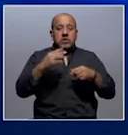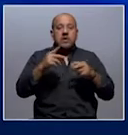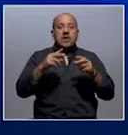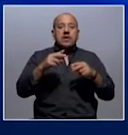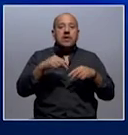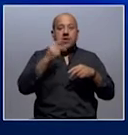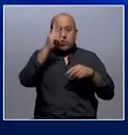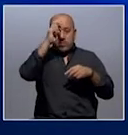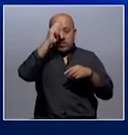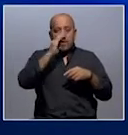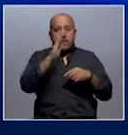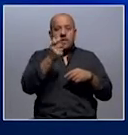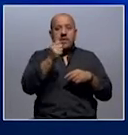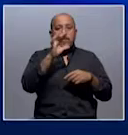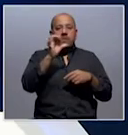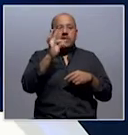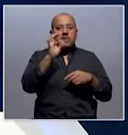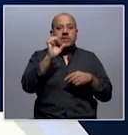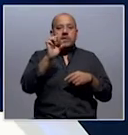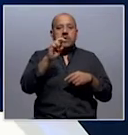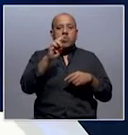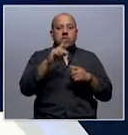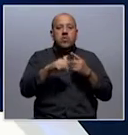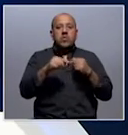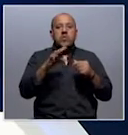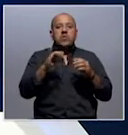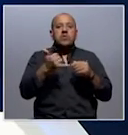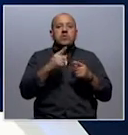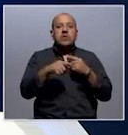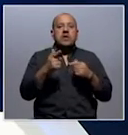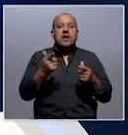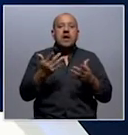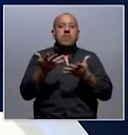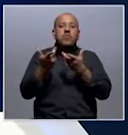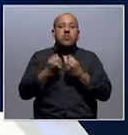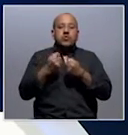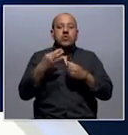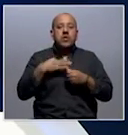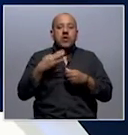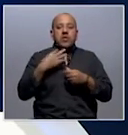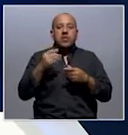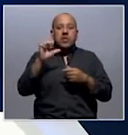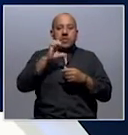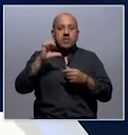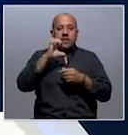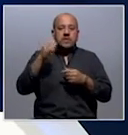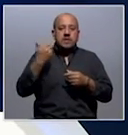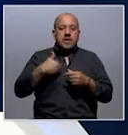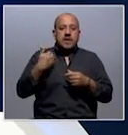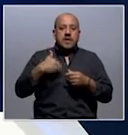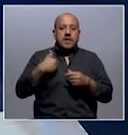junto con la facultad de química y que ahora también tienen el apoyo desde hace unos años este de una empresa que es argentina